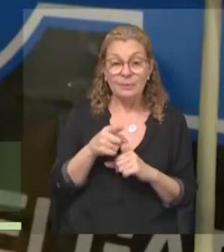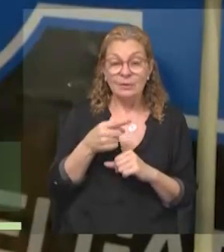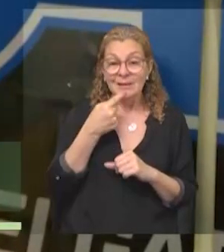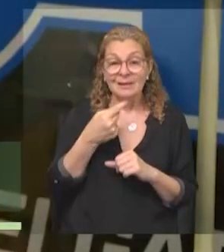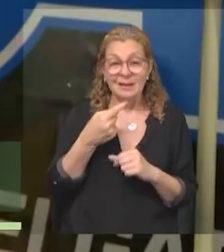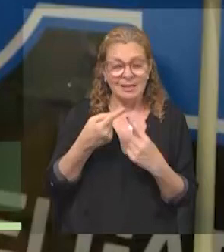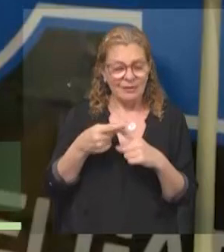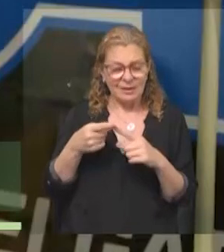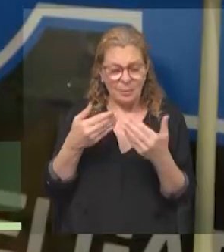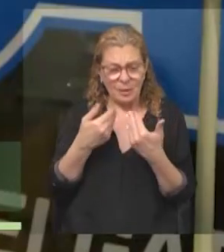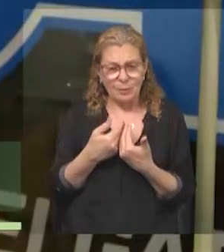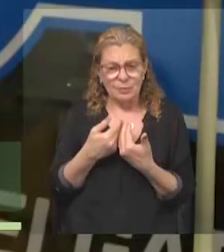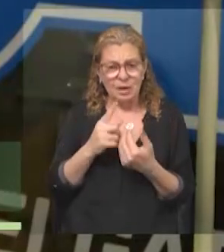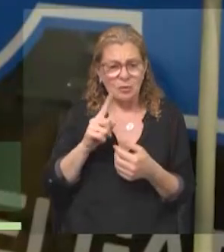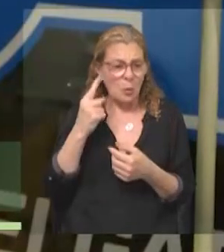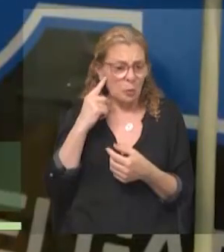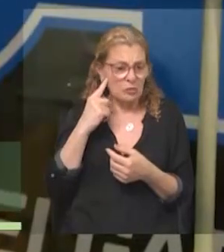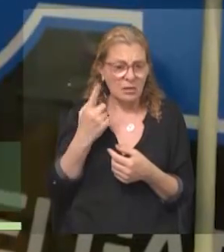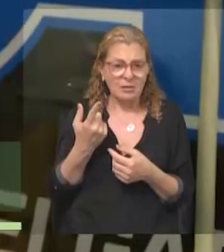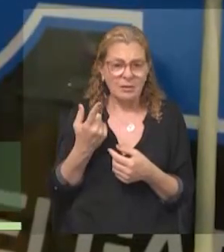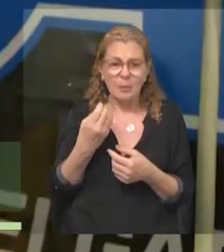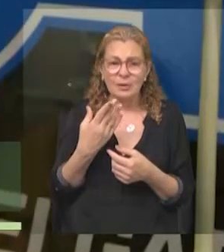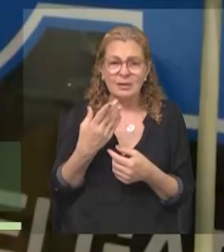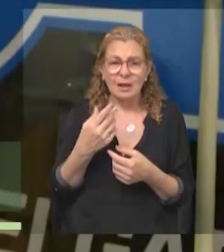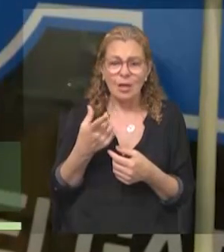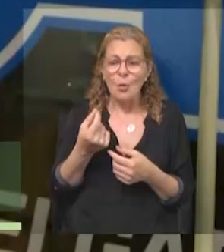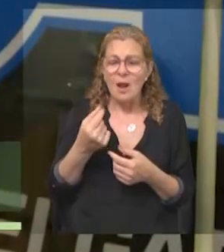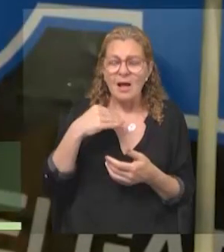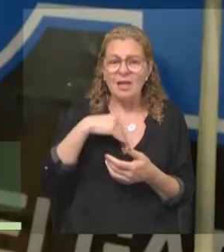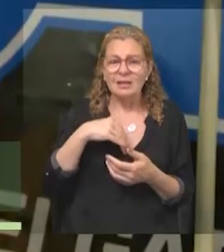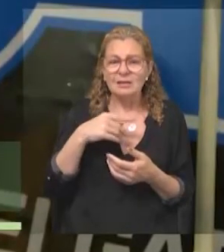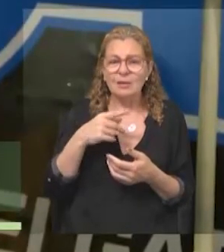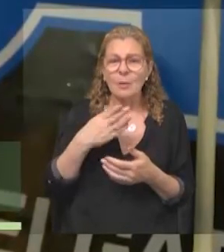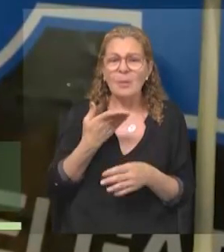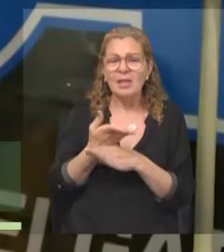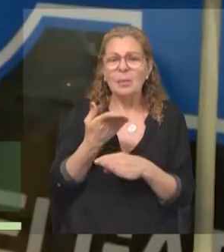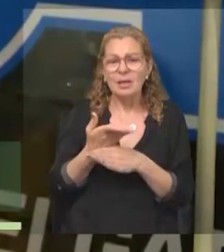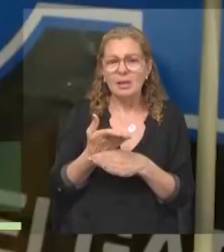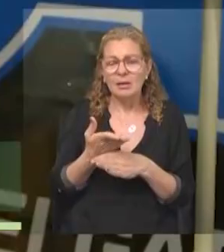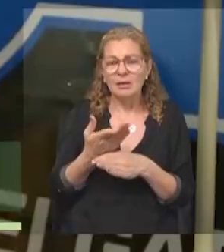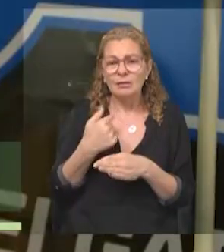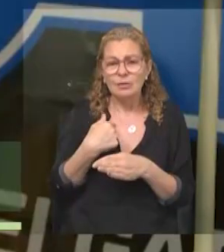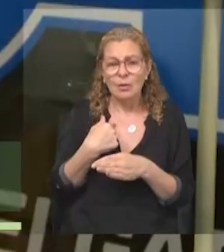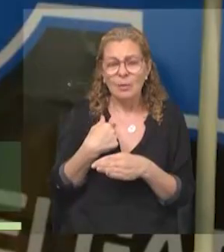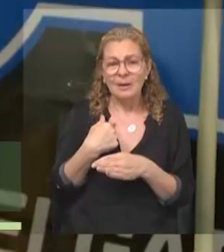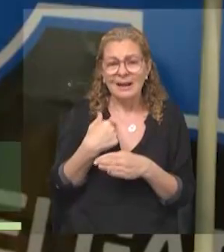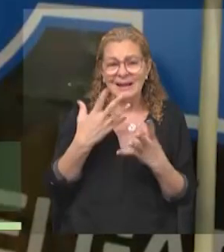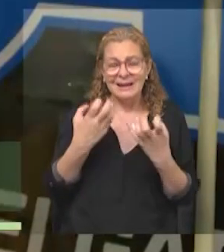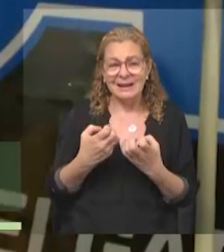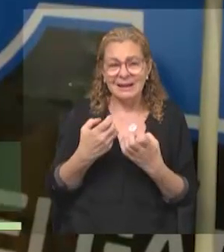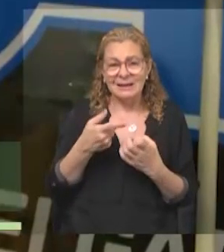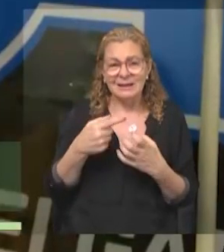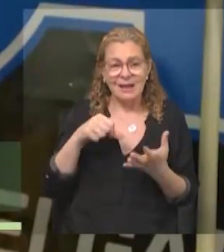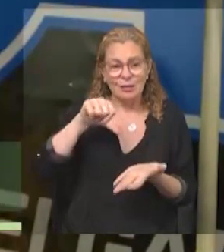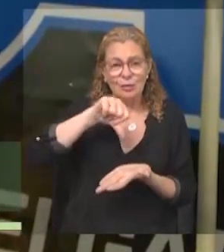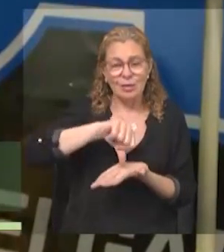residía que no lo he escuchado es porque están doliendo este tipo de reclamos yo para querer como quiero esta